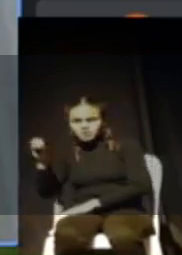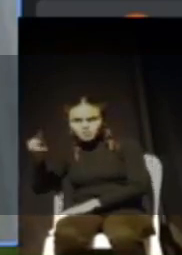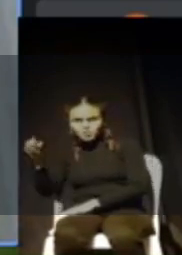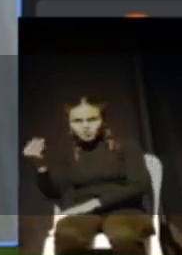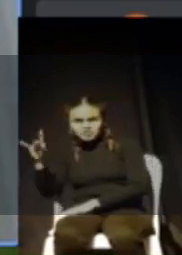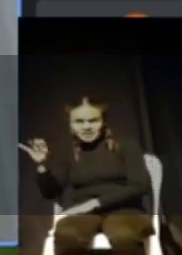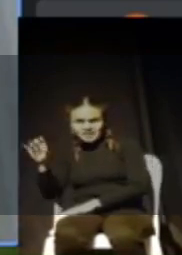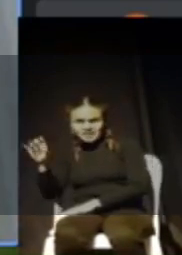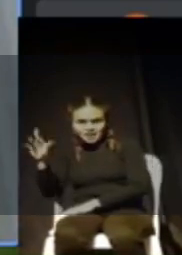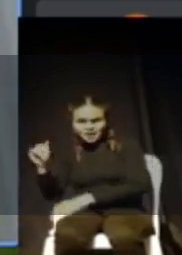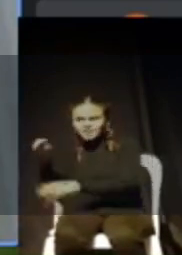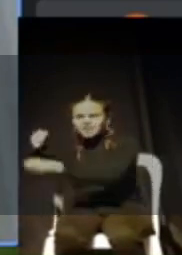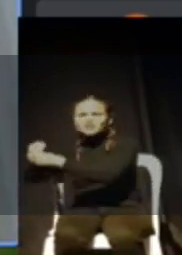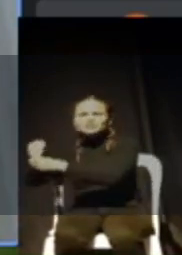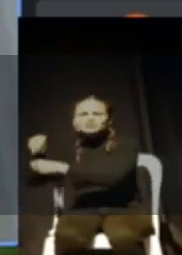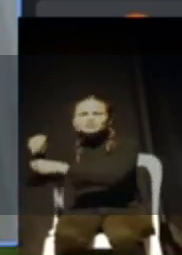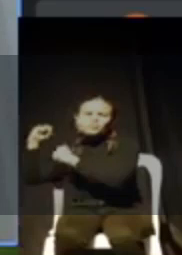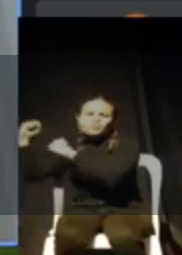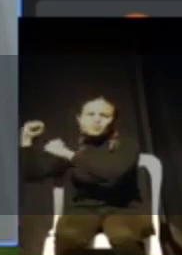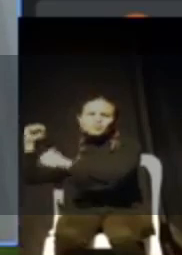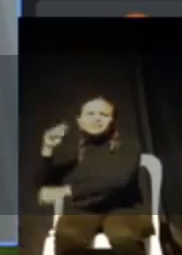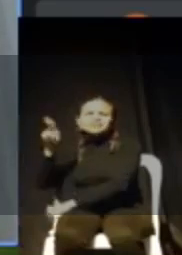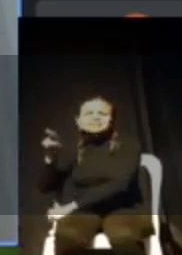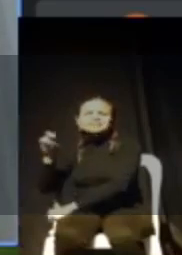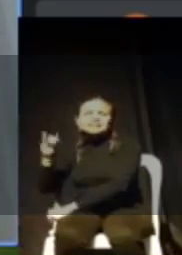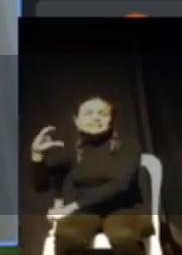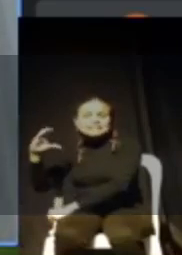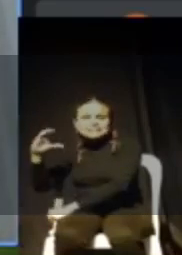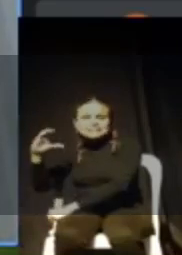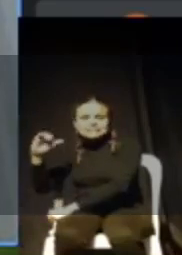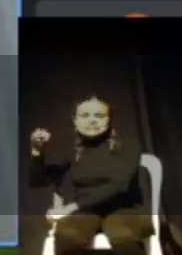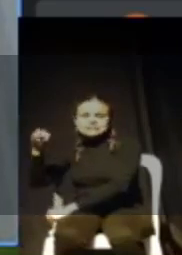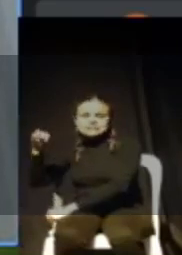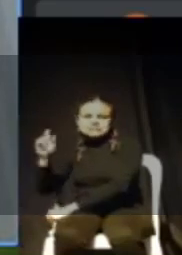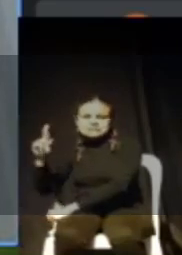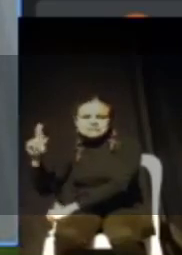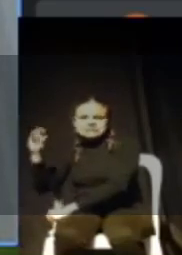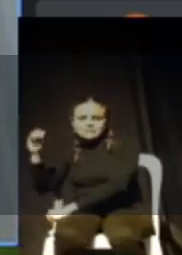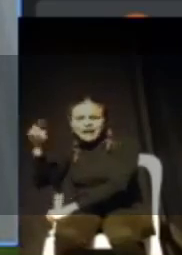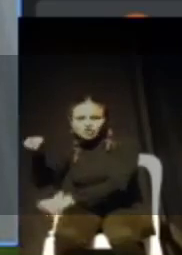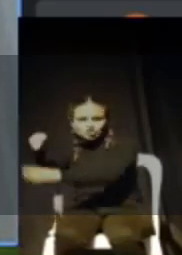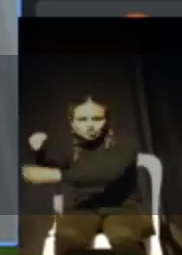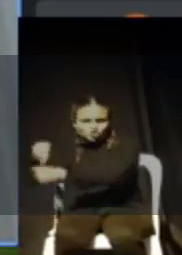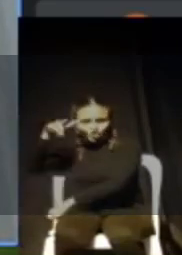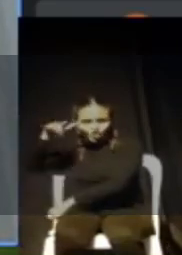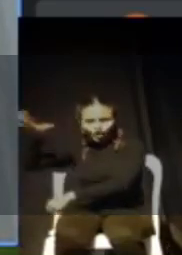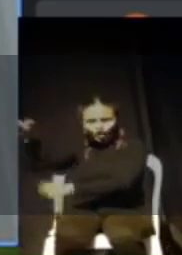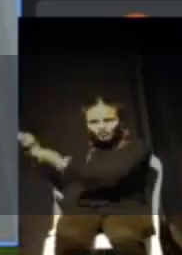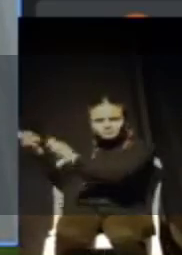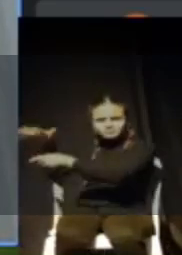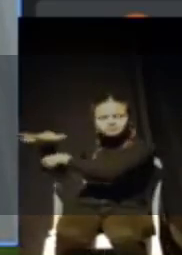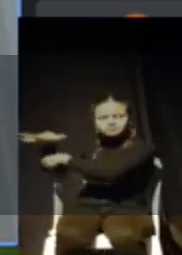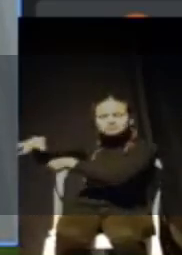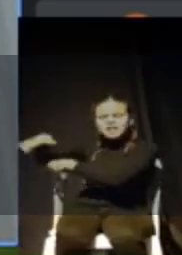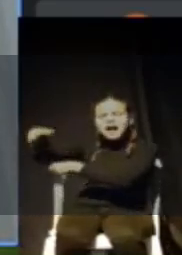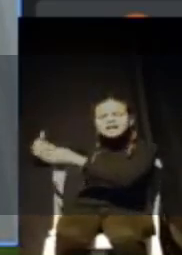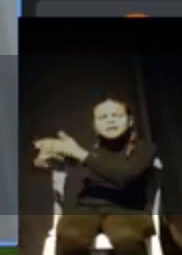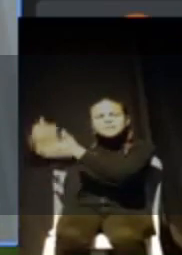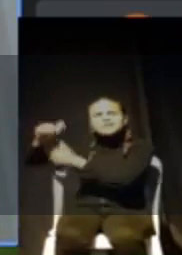Cimarrón, la educación afrocolombiana es el enaltecimiento y desarrollo de los valores históricos,